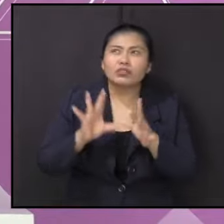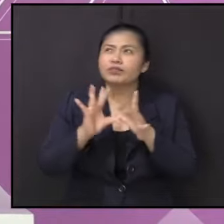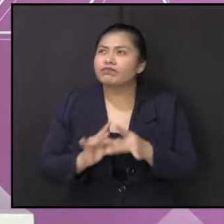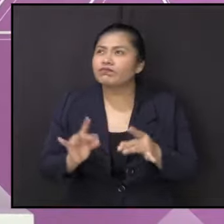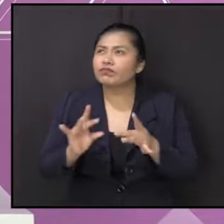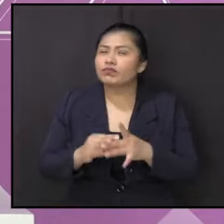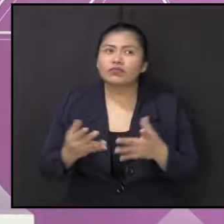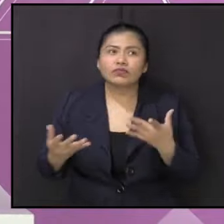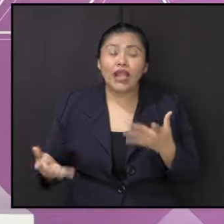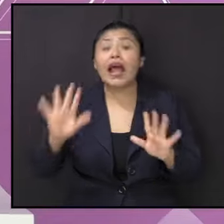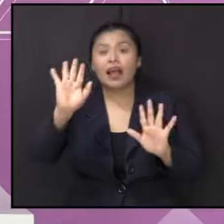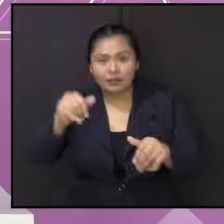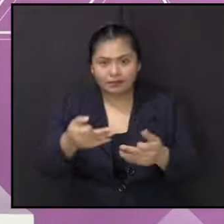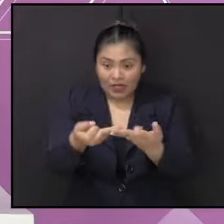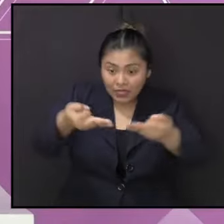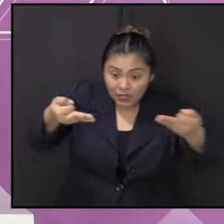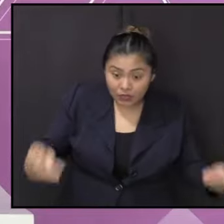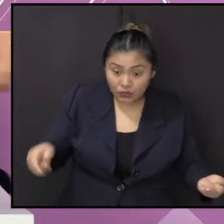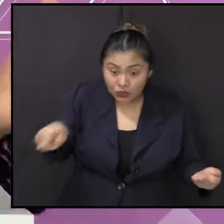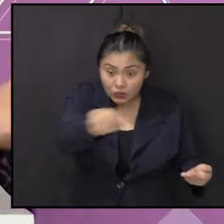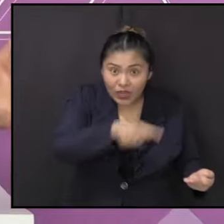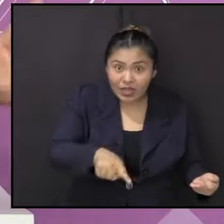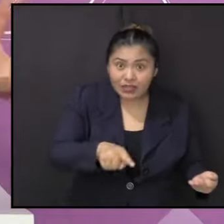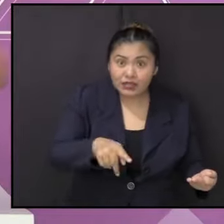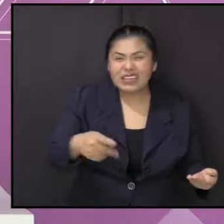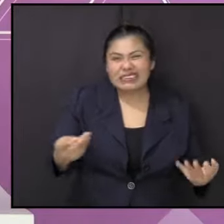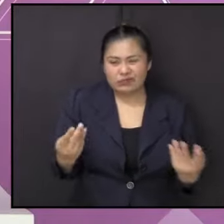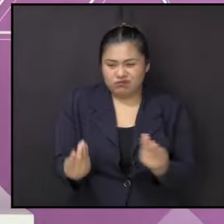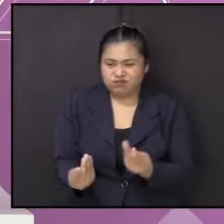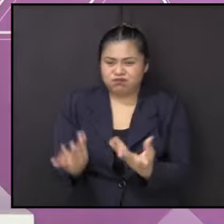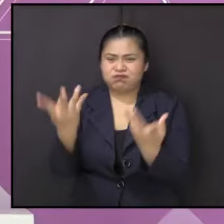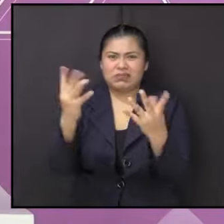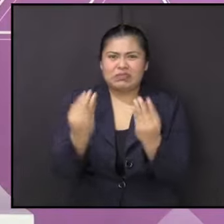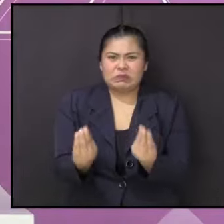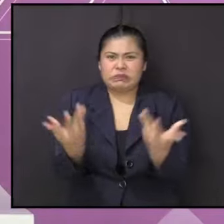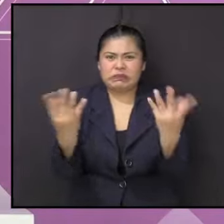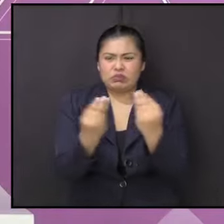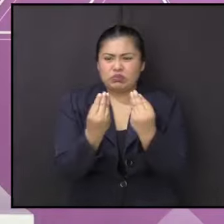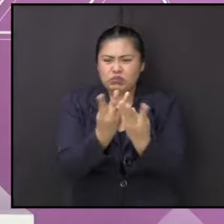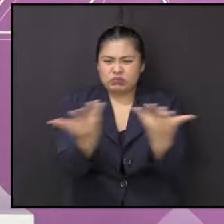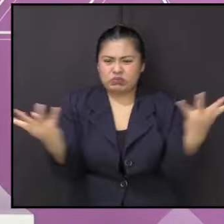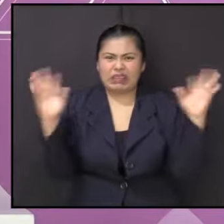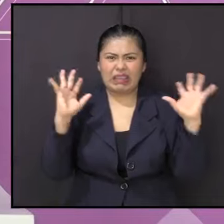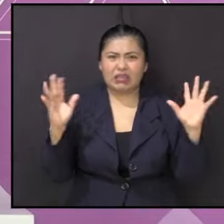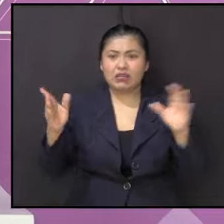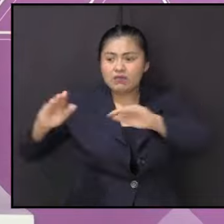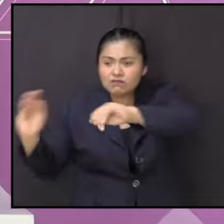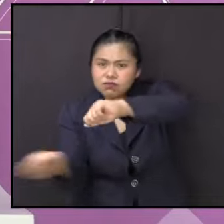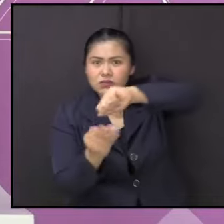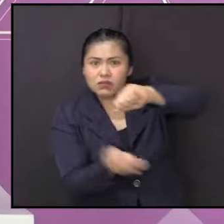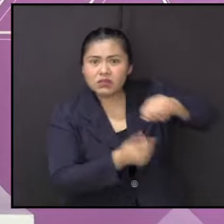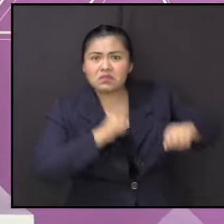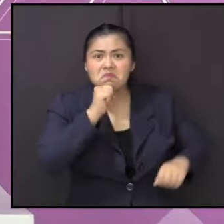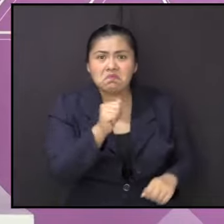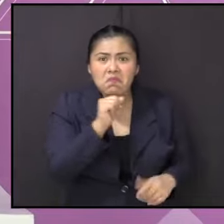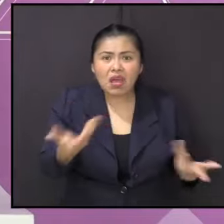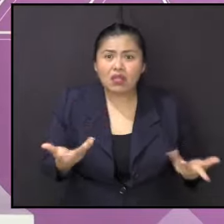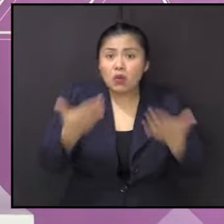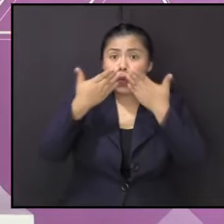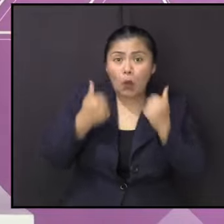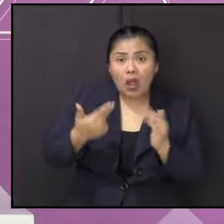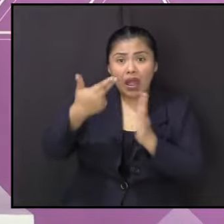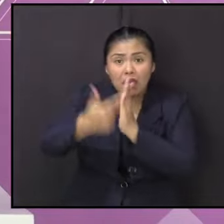la parte de las, ¿cómo les explico? La parte territorial que está totalmente montosa, no les dan nada de oportunidades a las personas, no hay